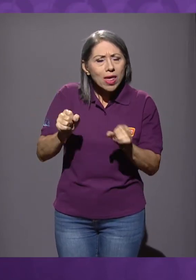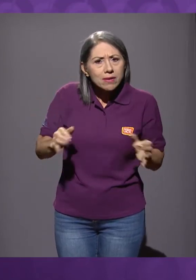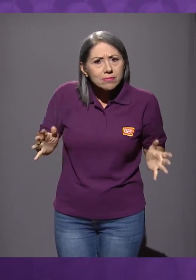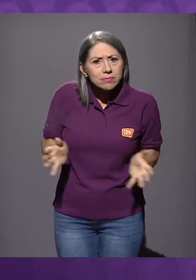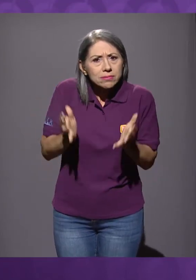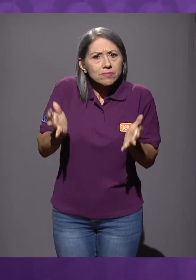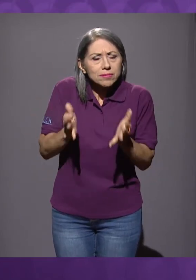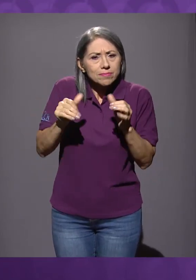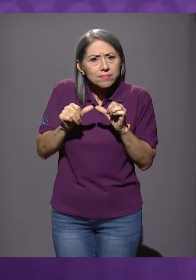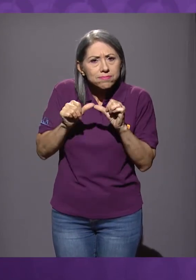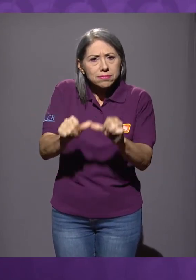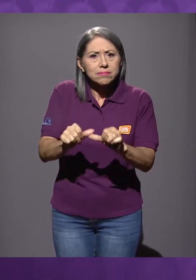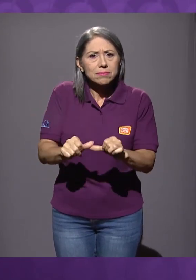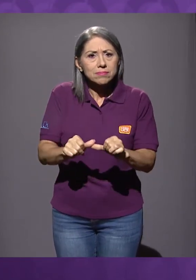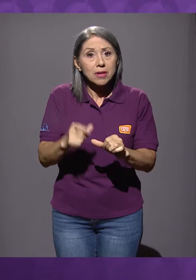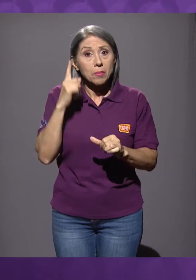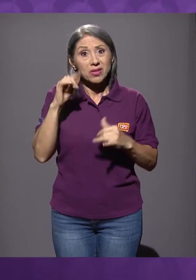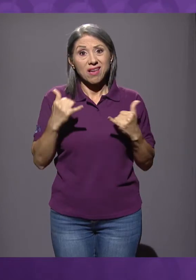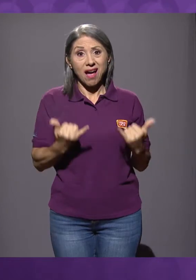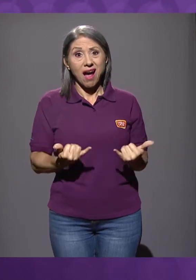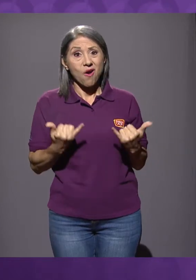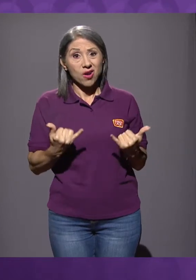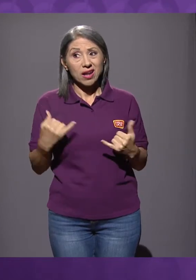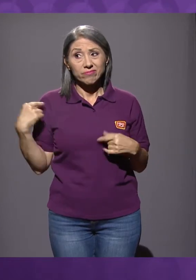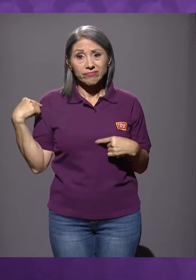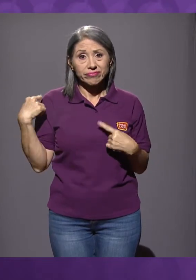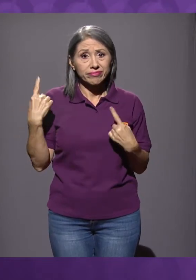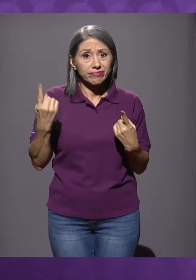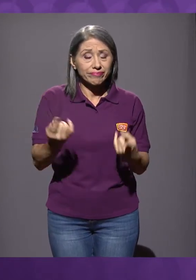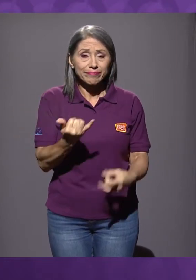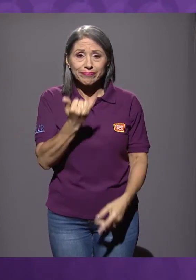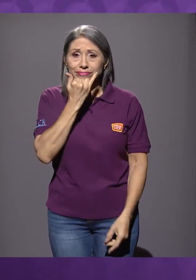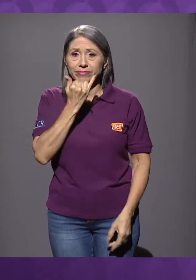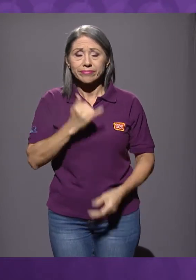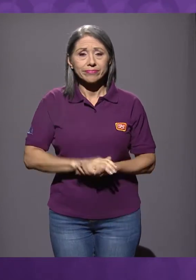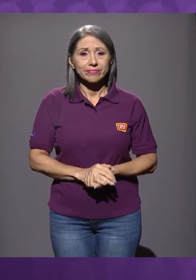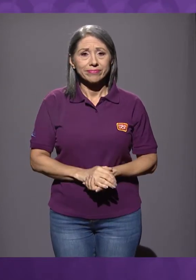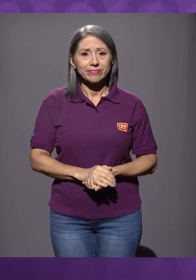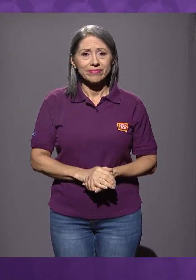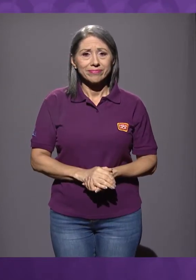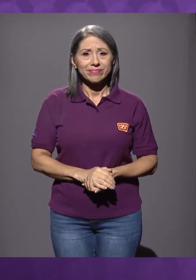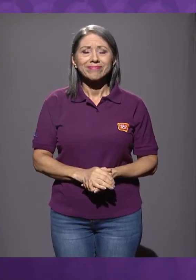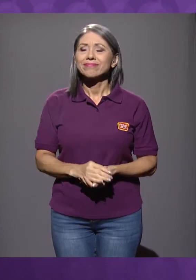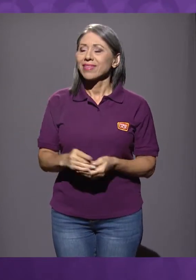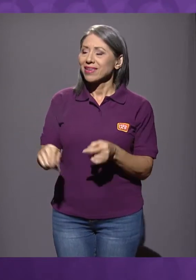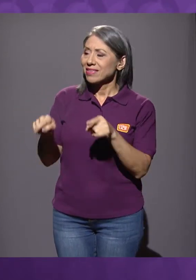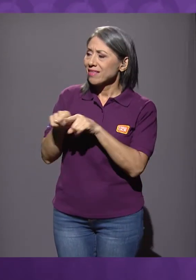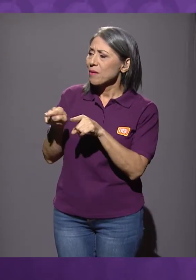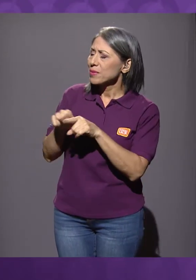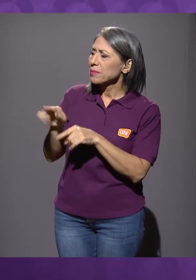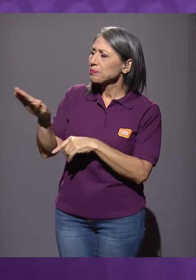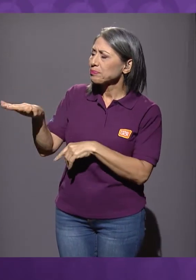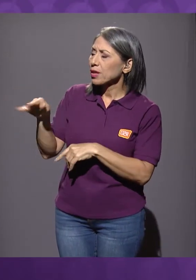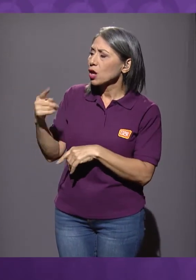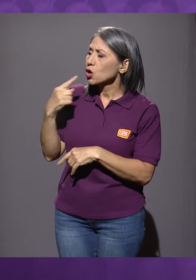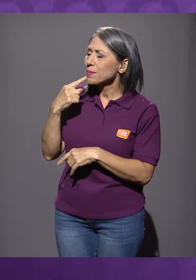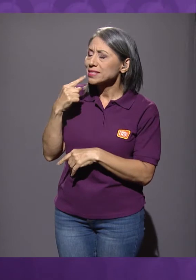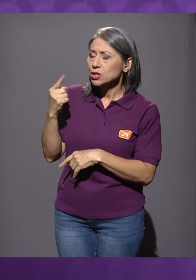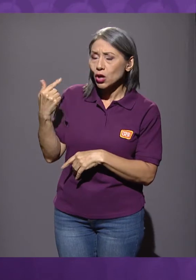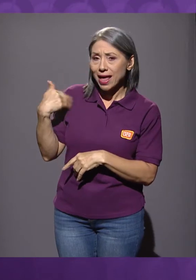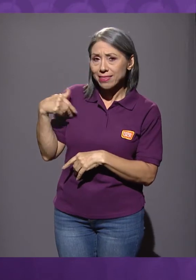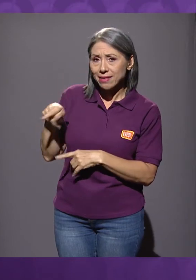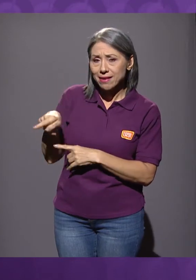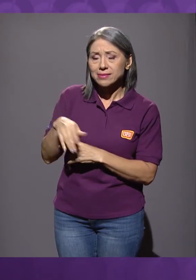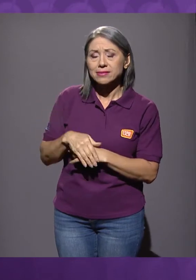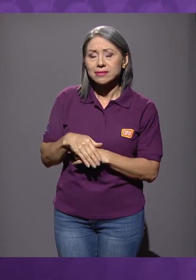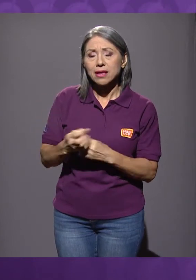ahora, hay que decirlo claramente, se ha fallado. Y también, Adriana, que lo que menciona Andrés,